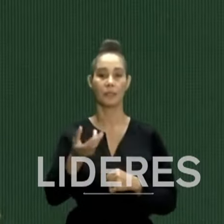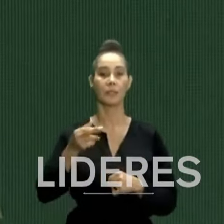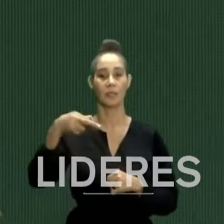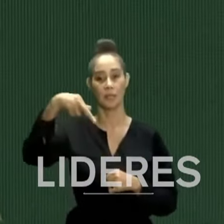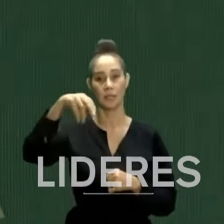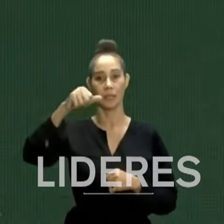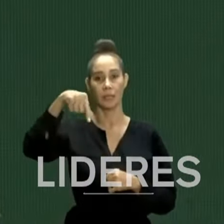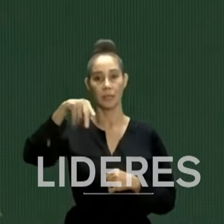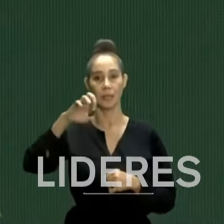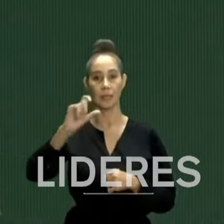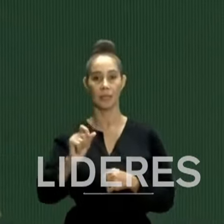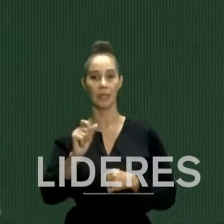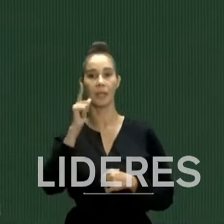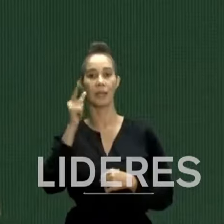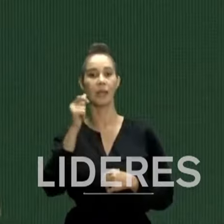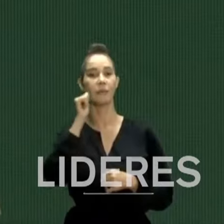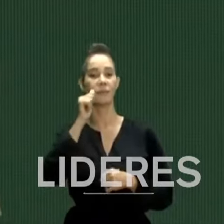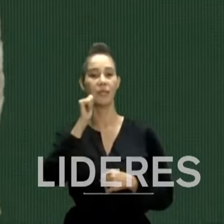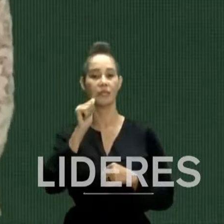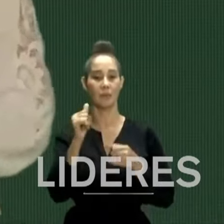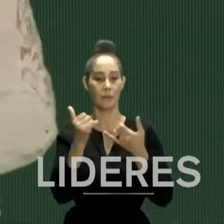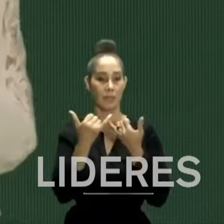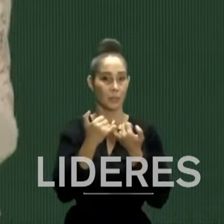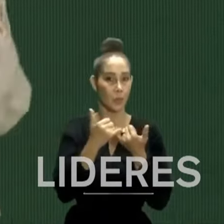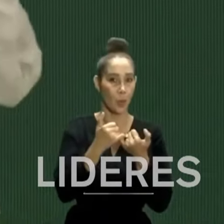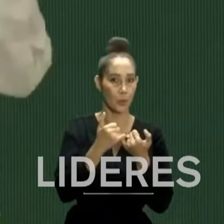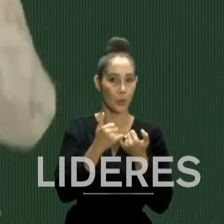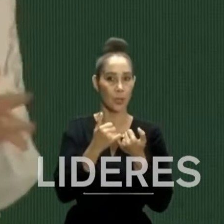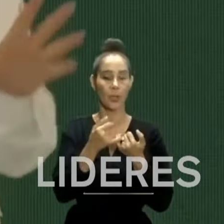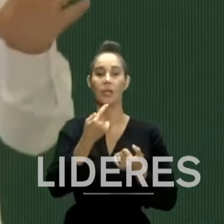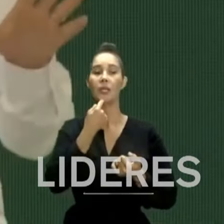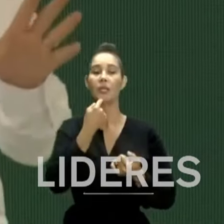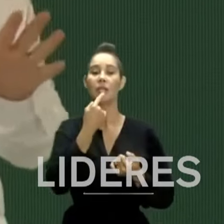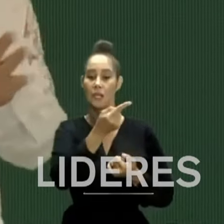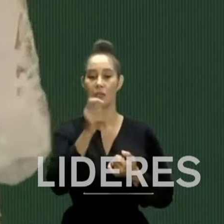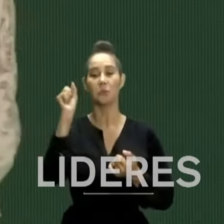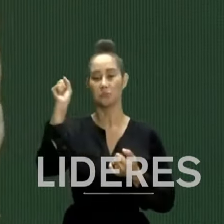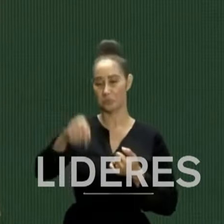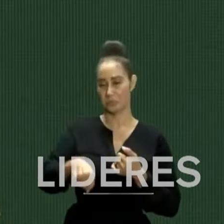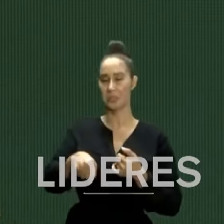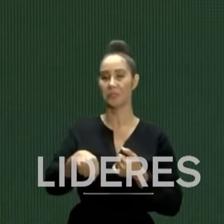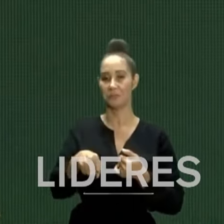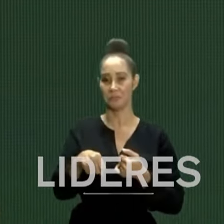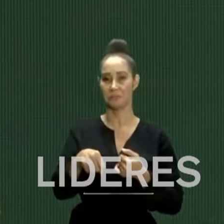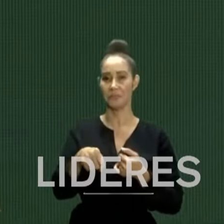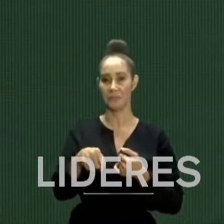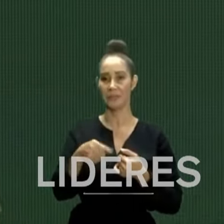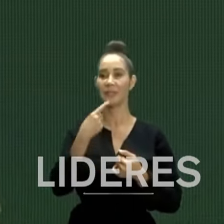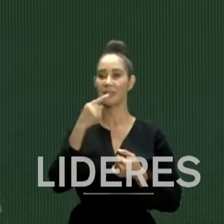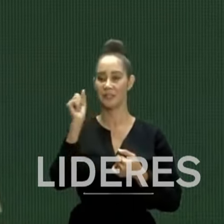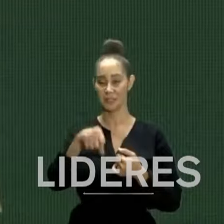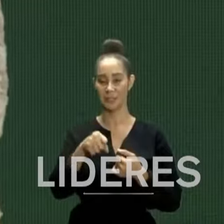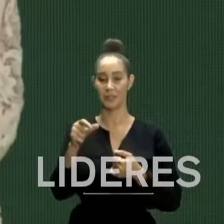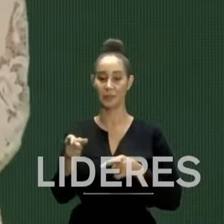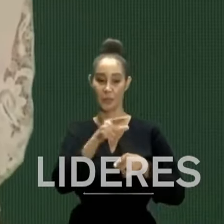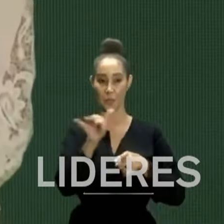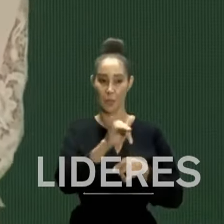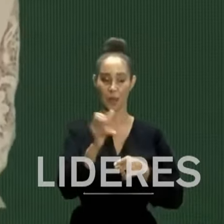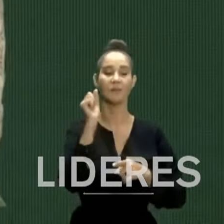era la muchacha para él pedirle amores. Y según él, él me dice que yo le dije sí de manera contundente. Me devolvió ese sí en ese